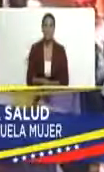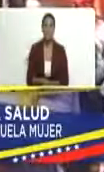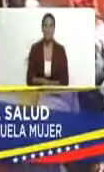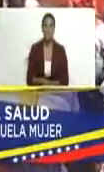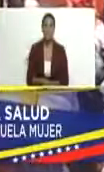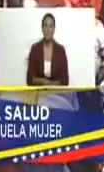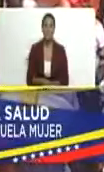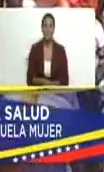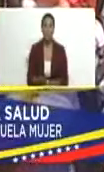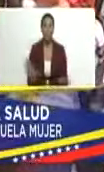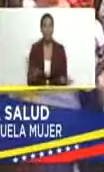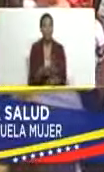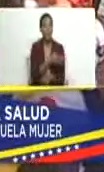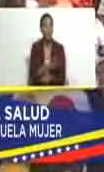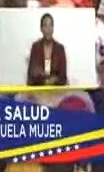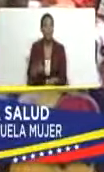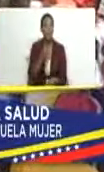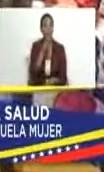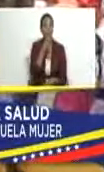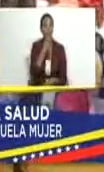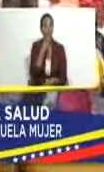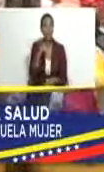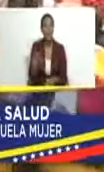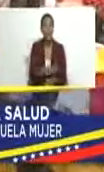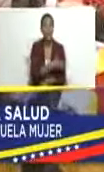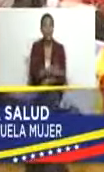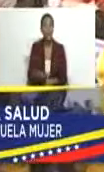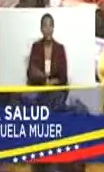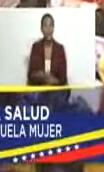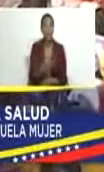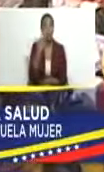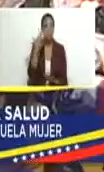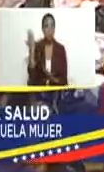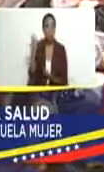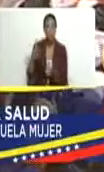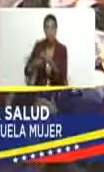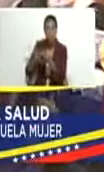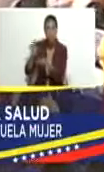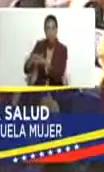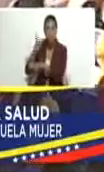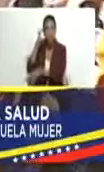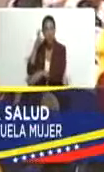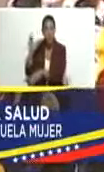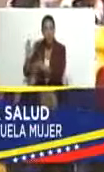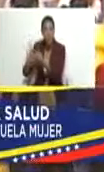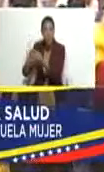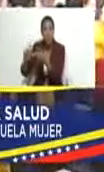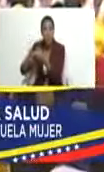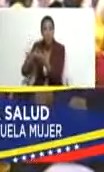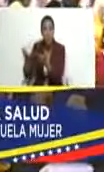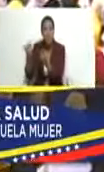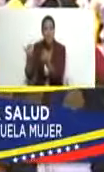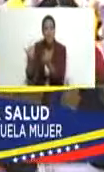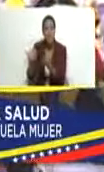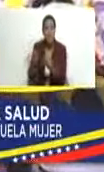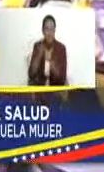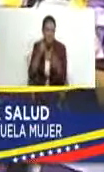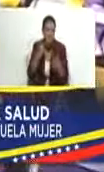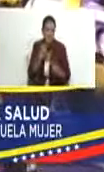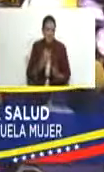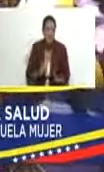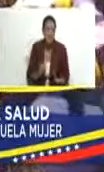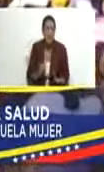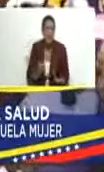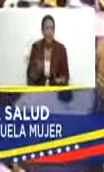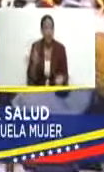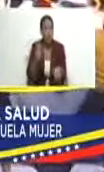¡Qué belleza consigna, vale! Ah, Silita. Mira, Silita, hazme un comentario. Mira la